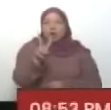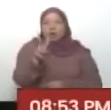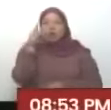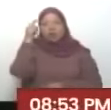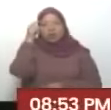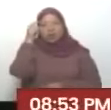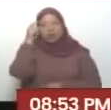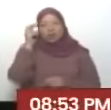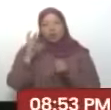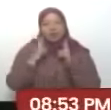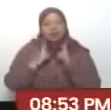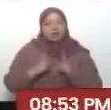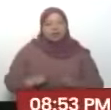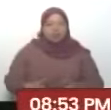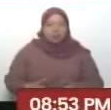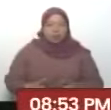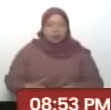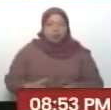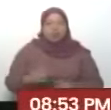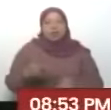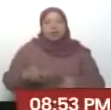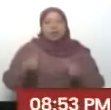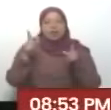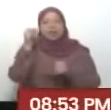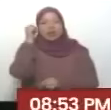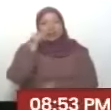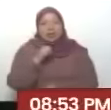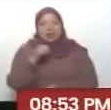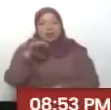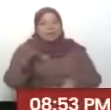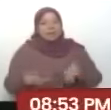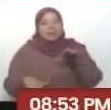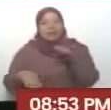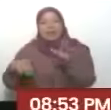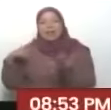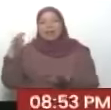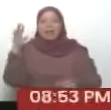2 días. Tienen permiso el sábado para ir a la playa.